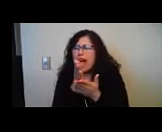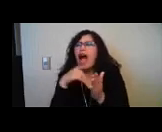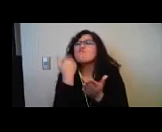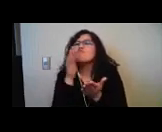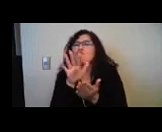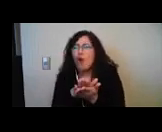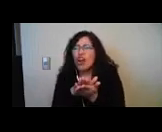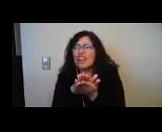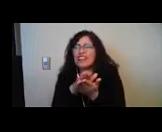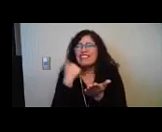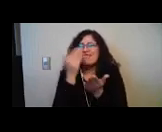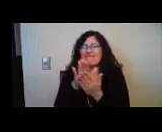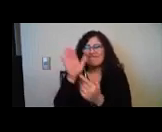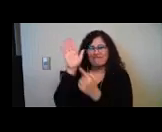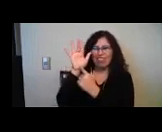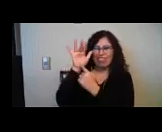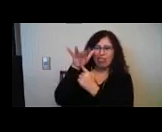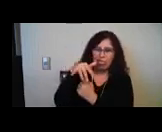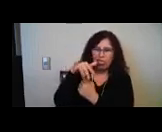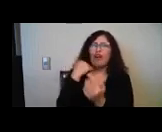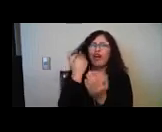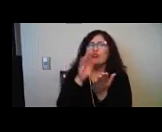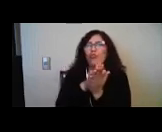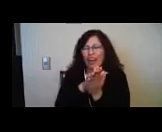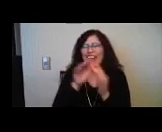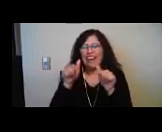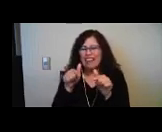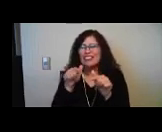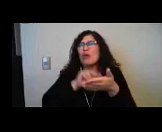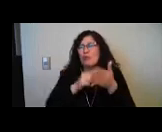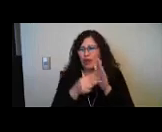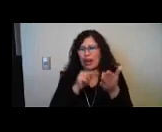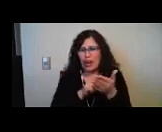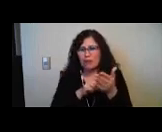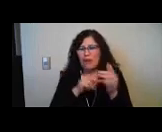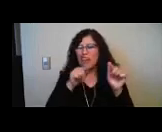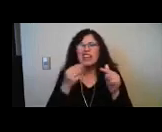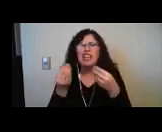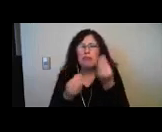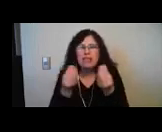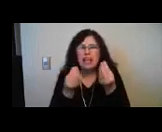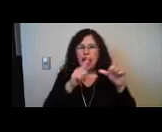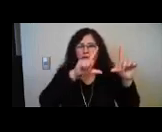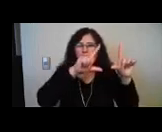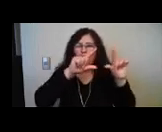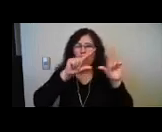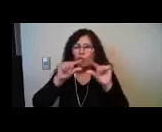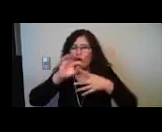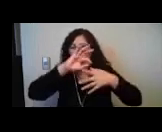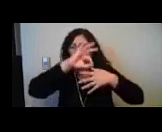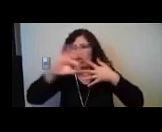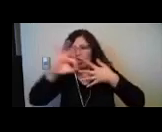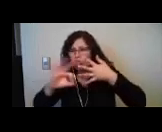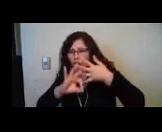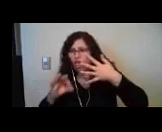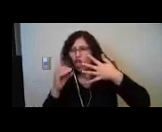ya, comienzan a degenerarse, y eso lo que provoca es una disminución de dopamina circundante